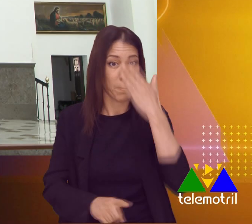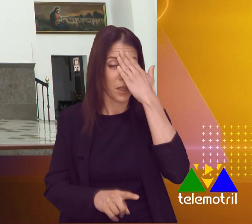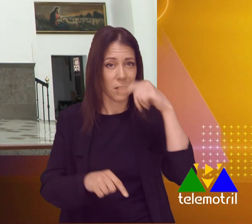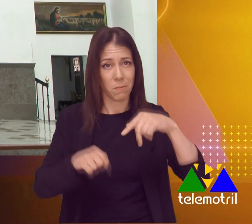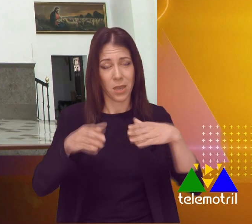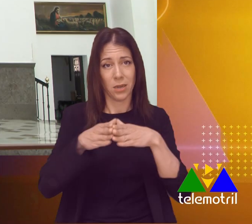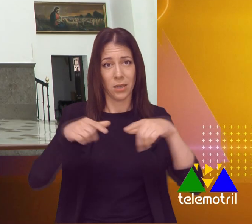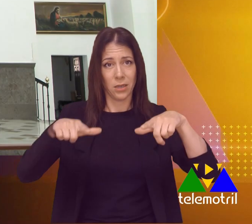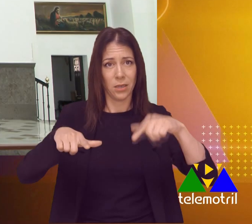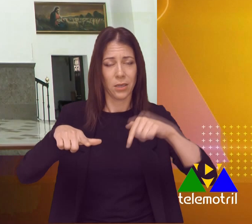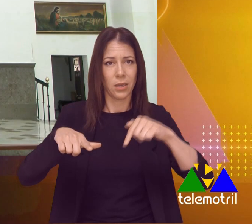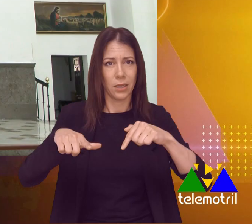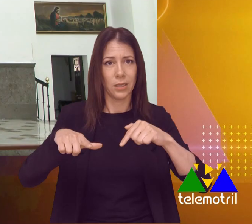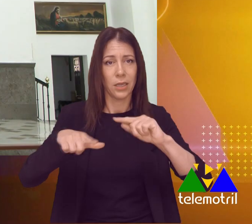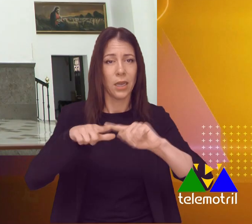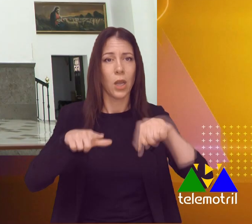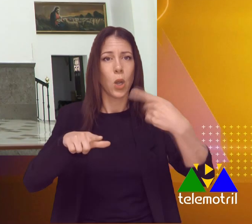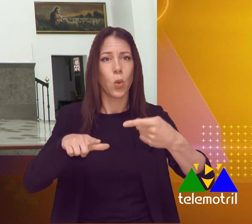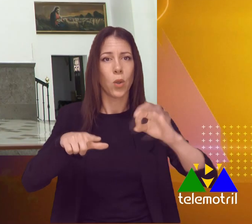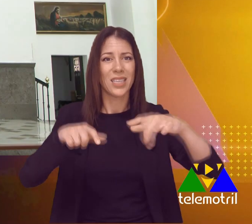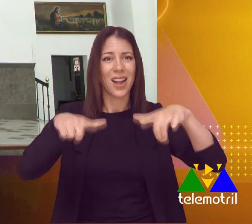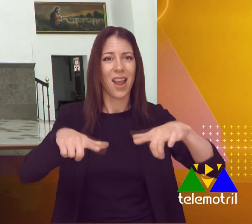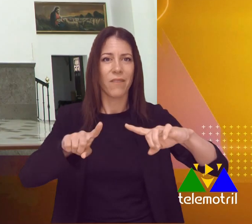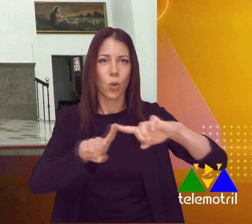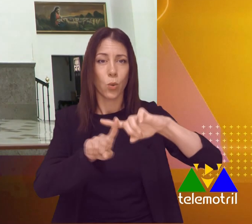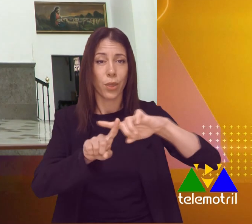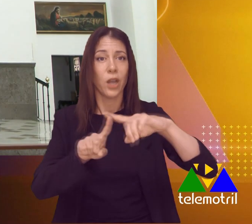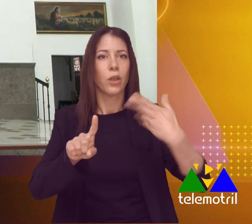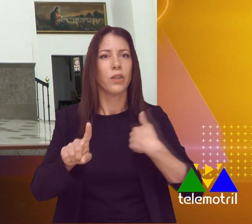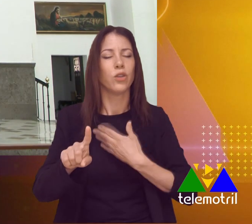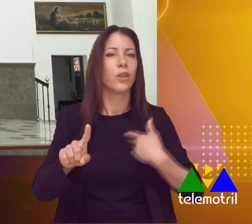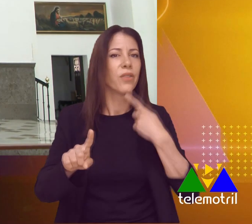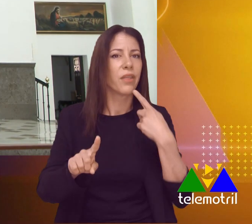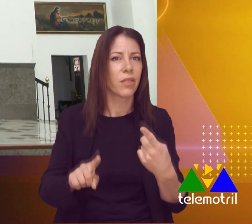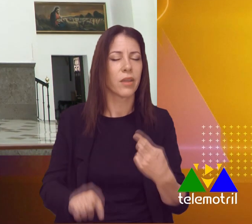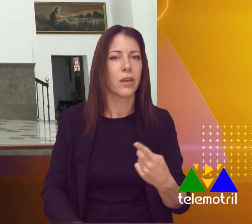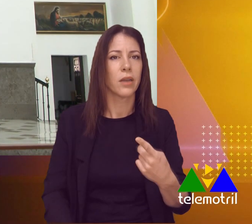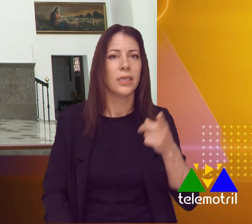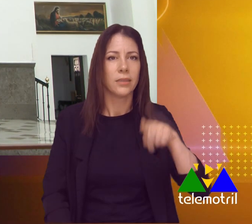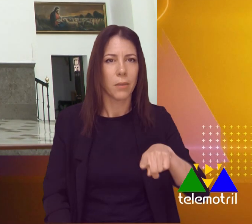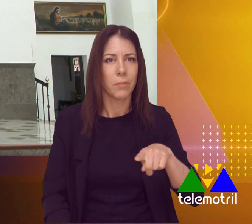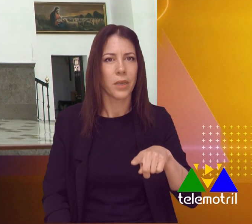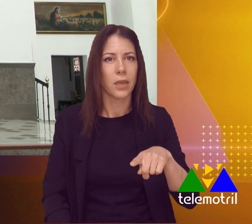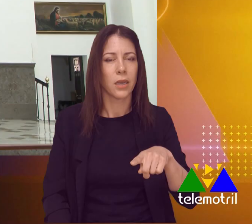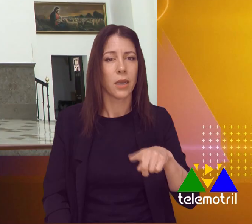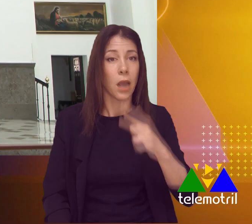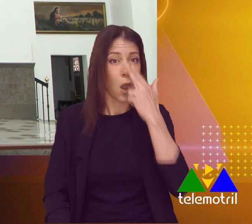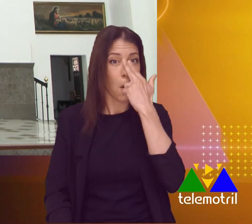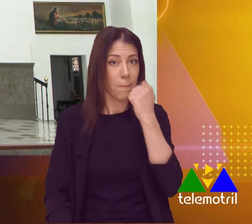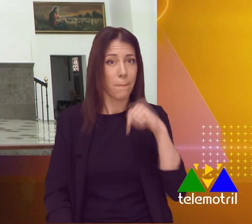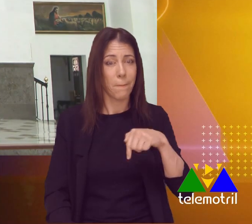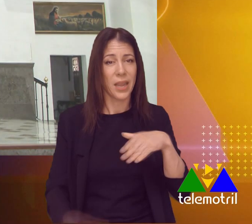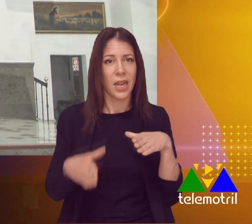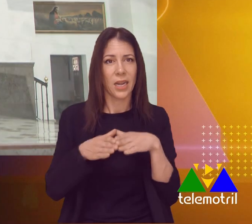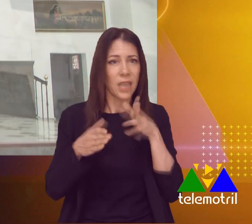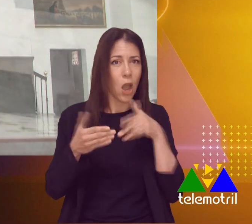Y este es el transepto, la nave crucero transepto. Citar que También a los pies de la iglesia